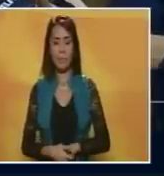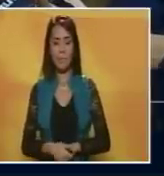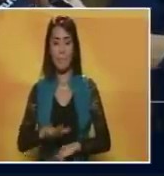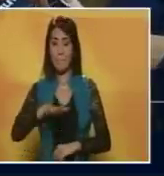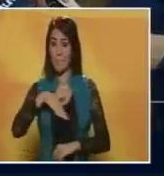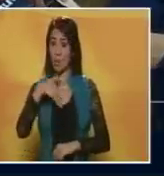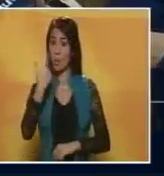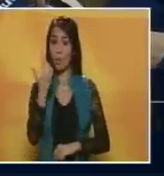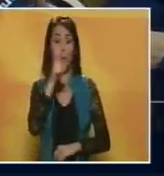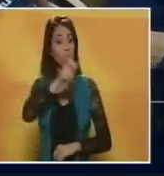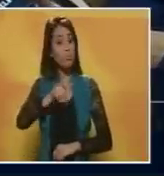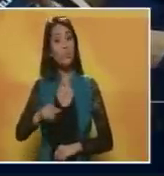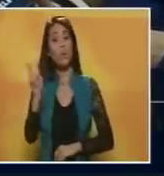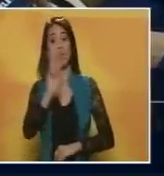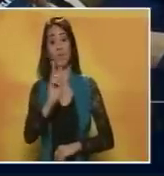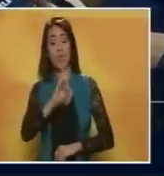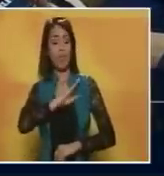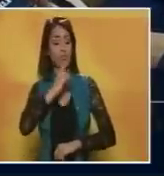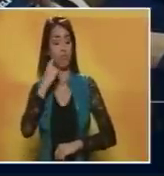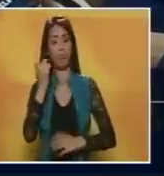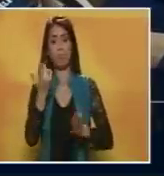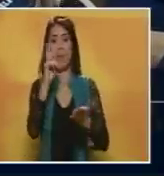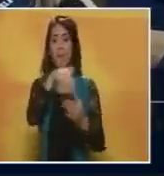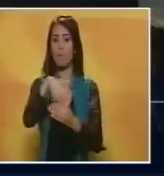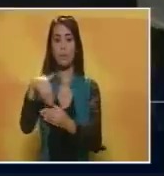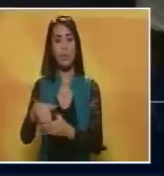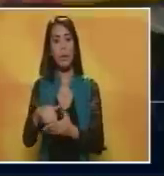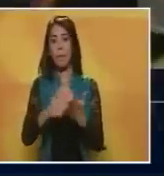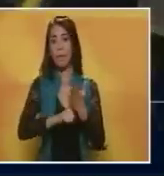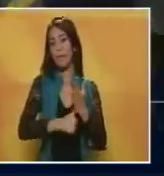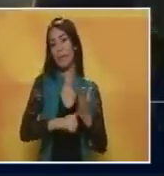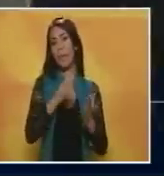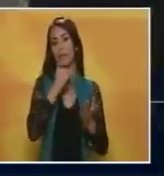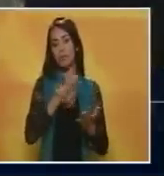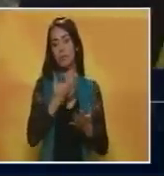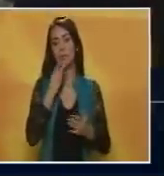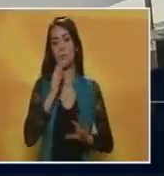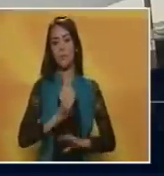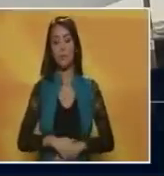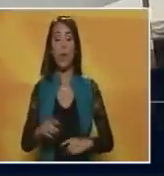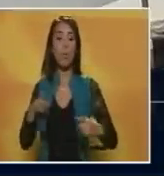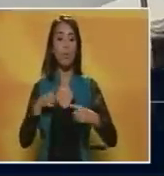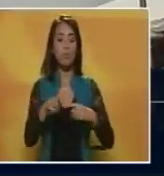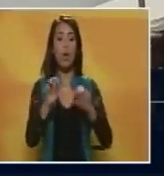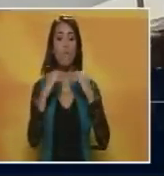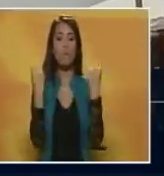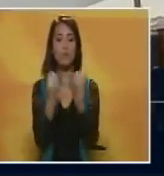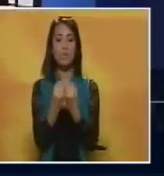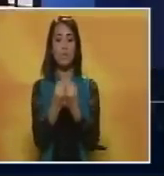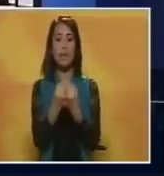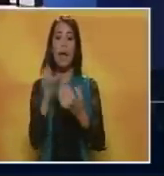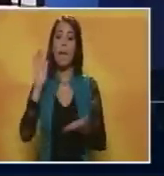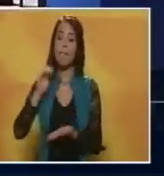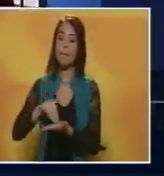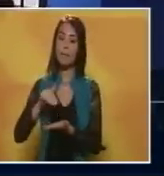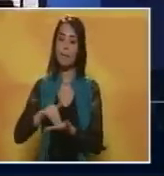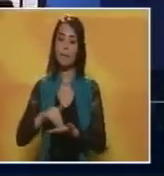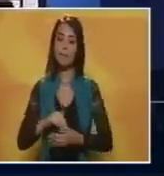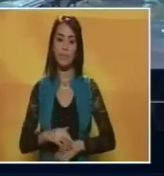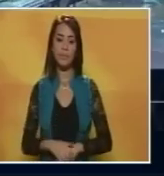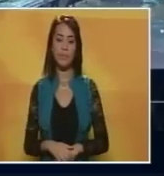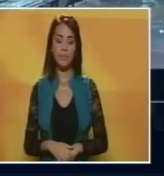puede haber ningún venezolano que se quede sin votar por falta de célula durante la reinauguración de la oficina el limón de maracay estado aragua